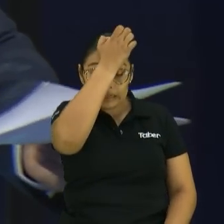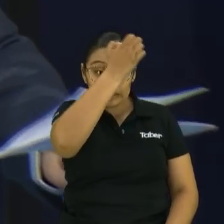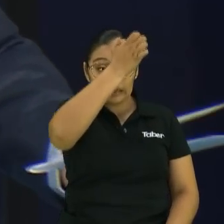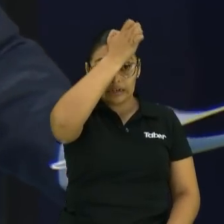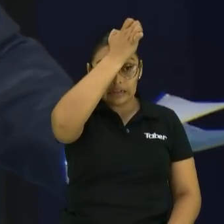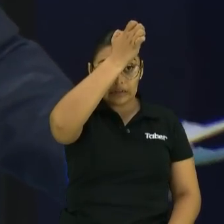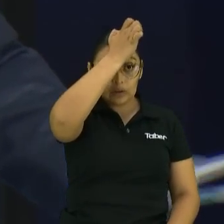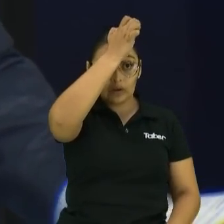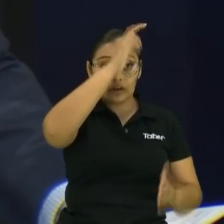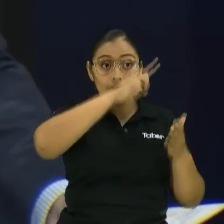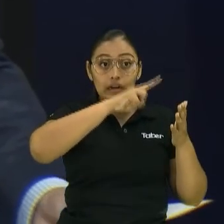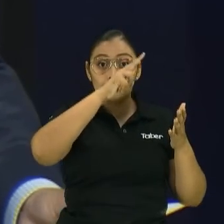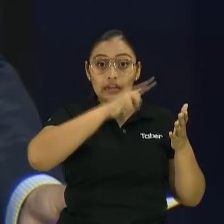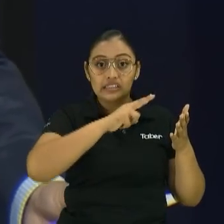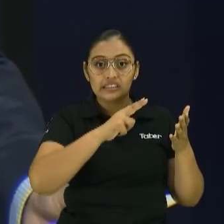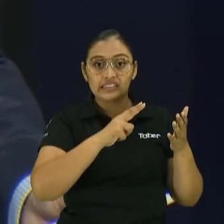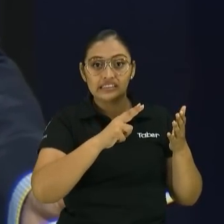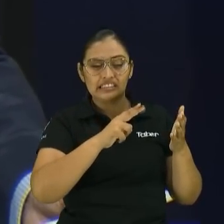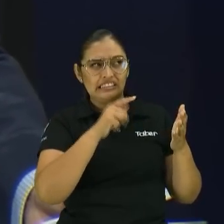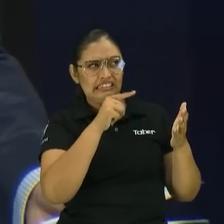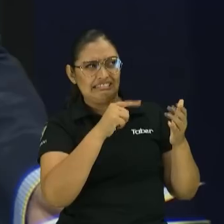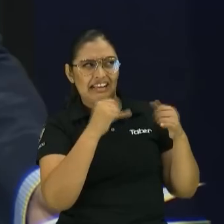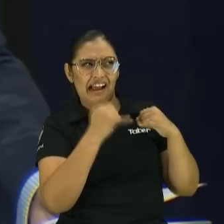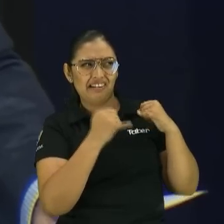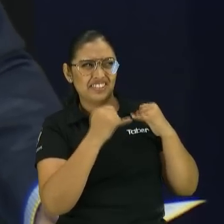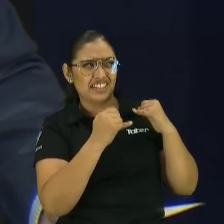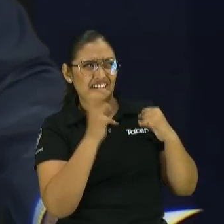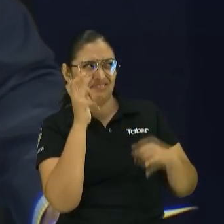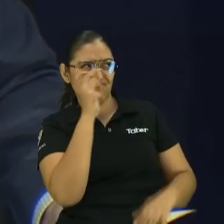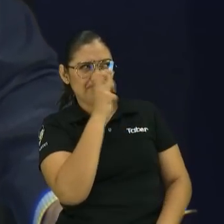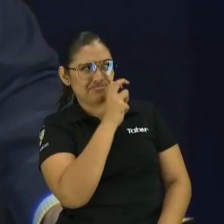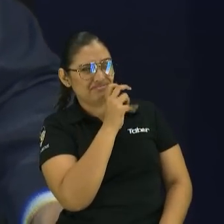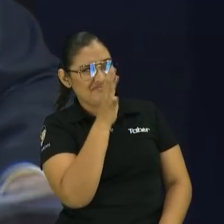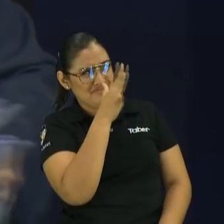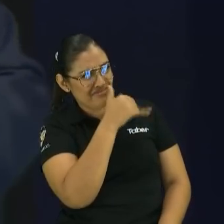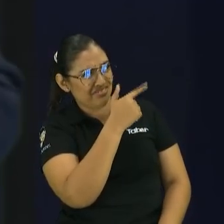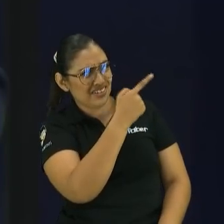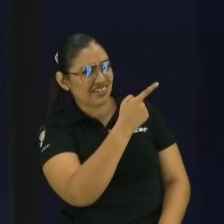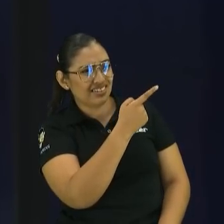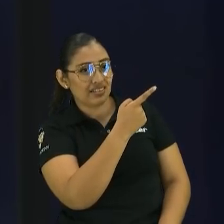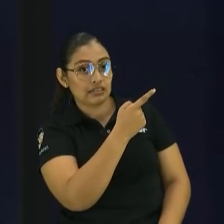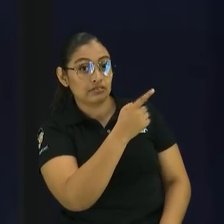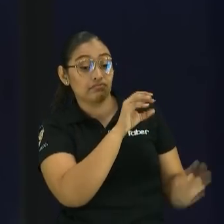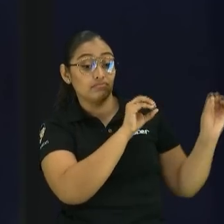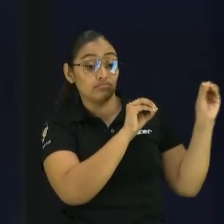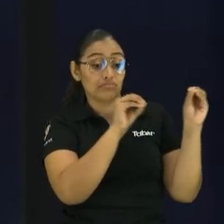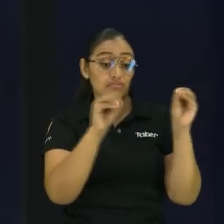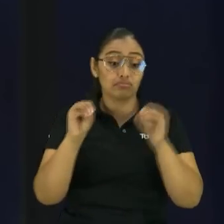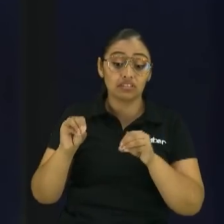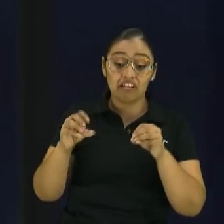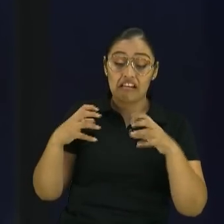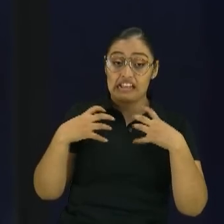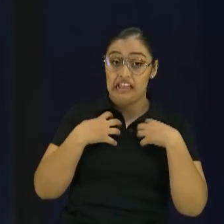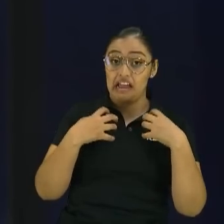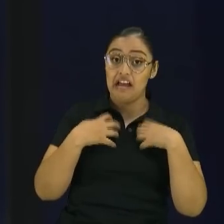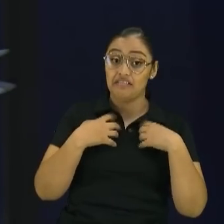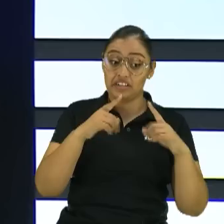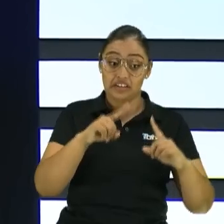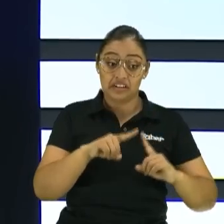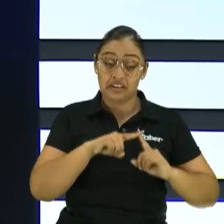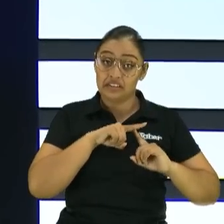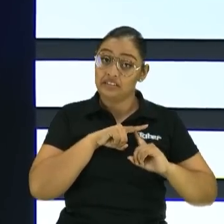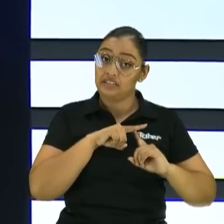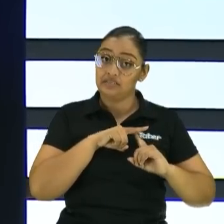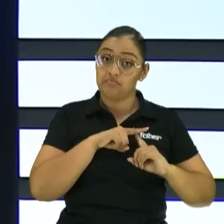parece una escupir de Bolo y esto Qué es así es la vida del creyente de